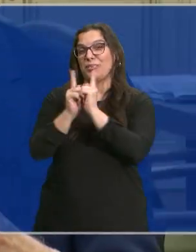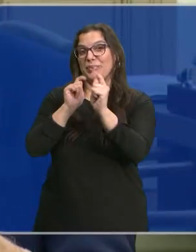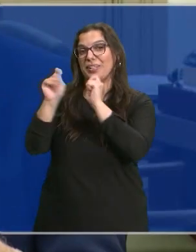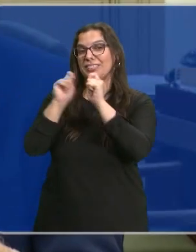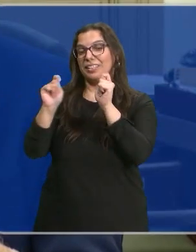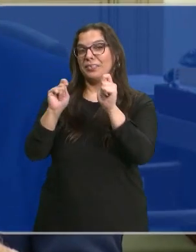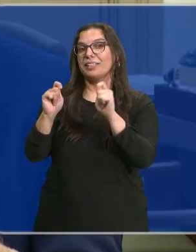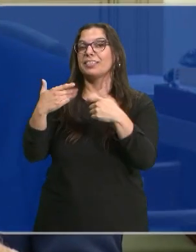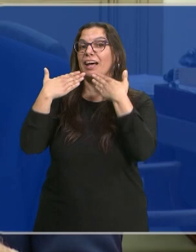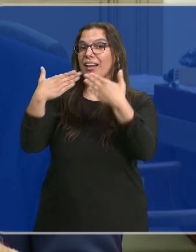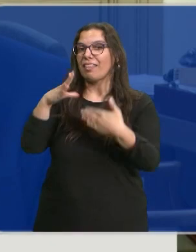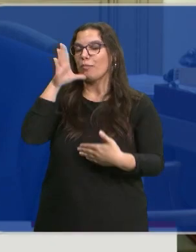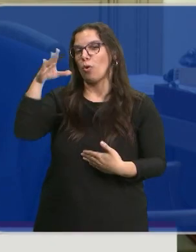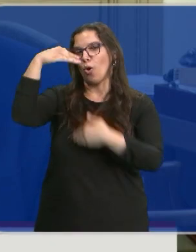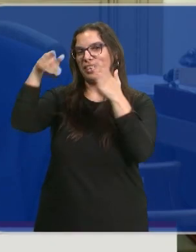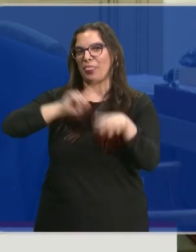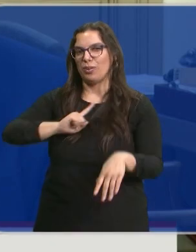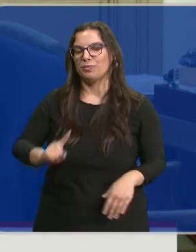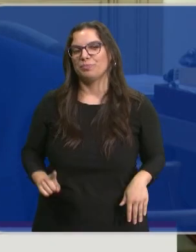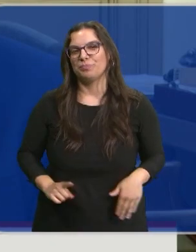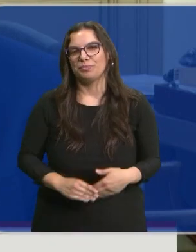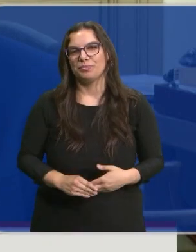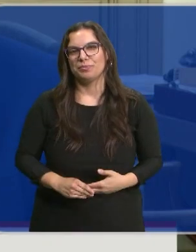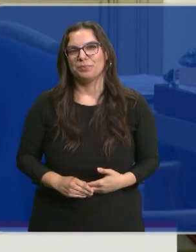entrevista. Carlos García Carballo, gracias por atendernos.